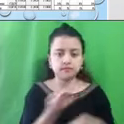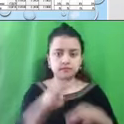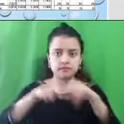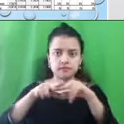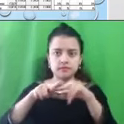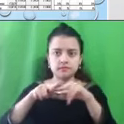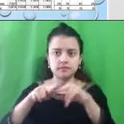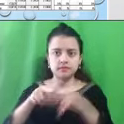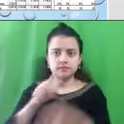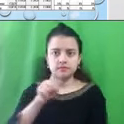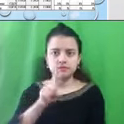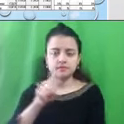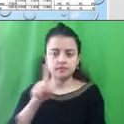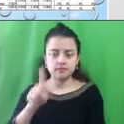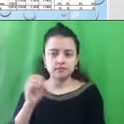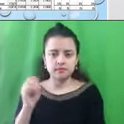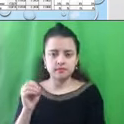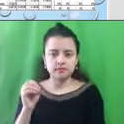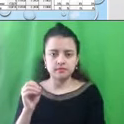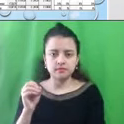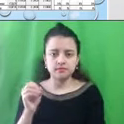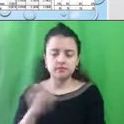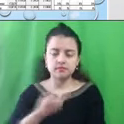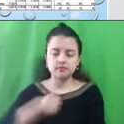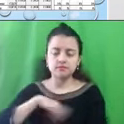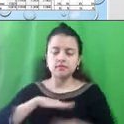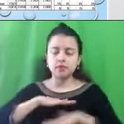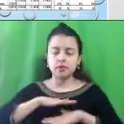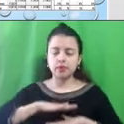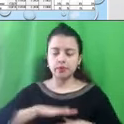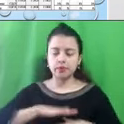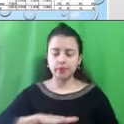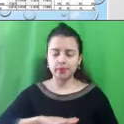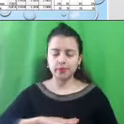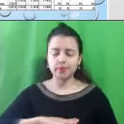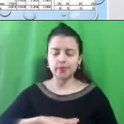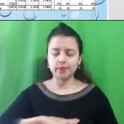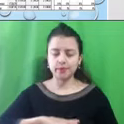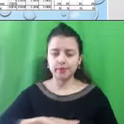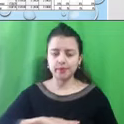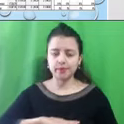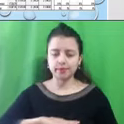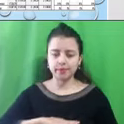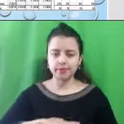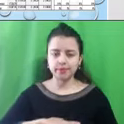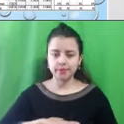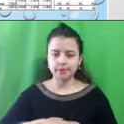es un alivio que se le está enfocando a la parte comercial